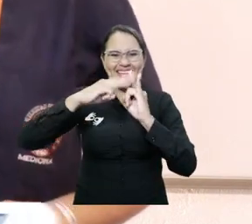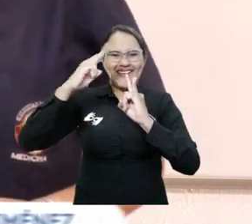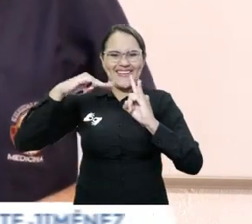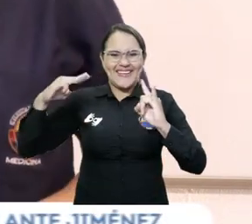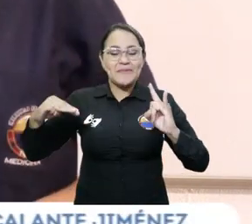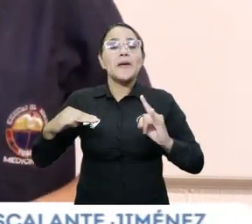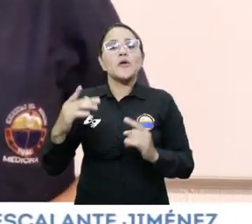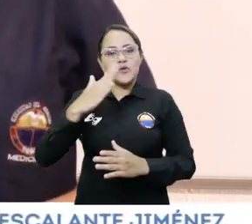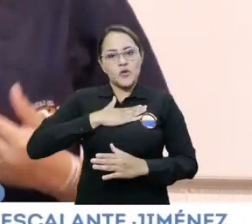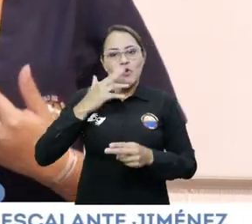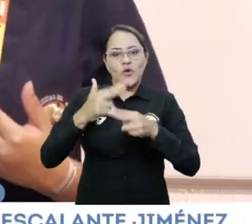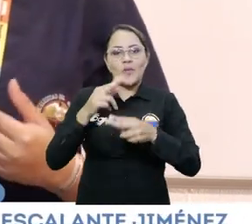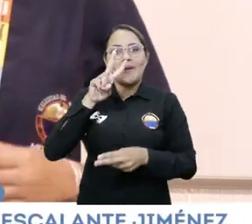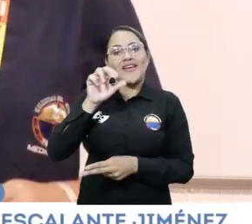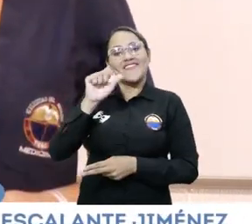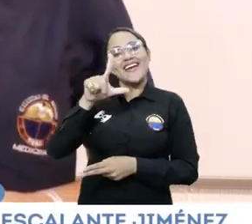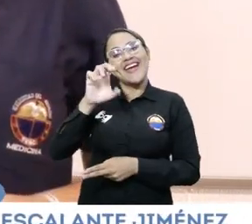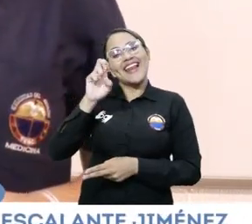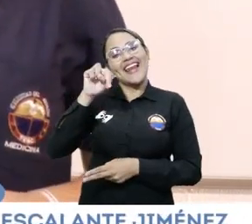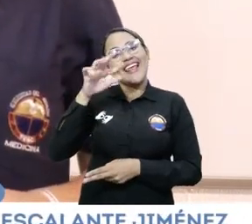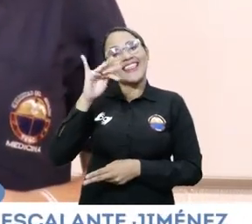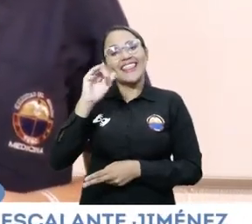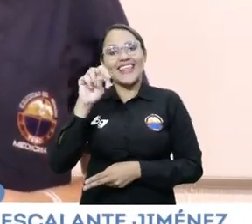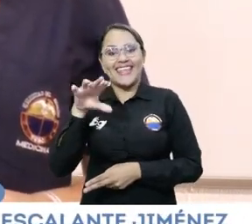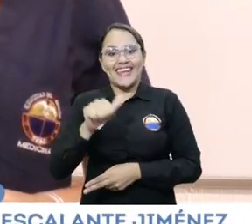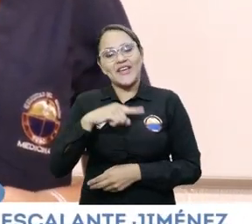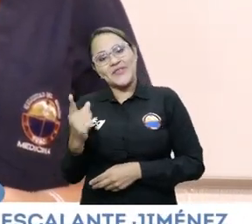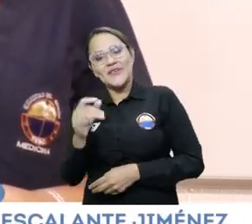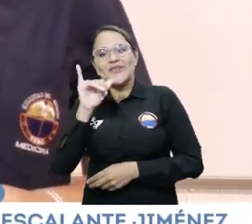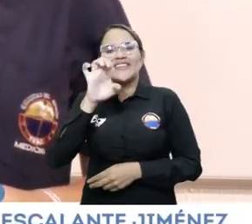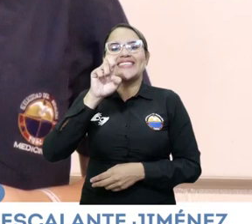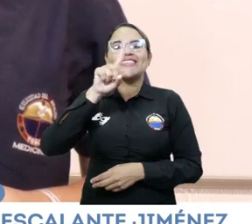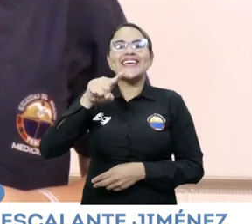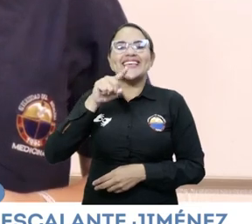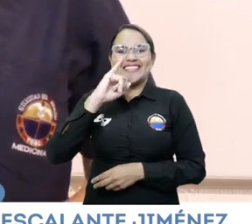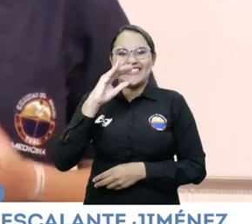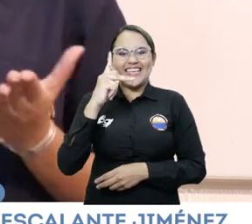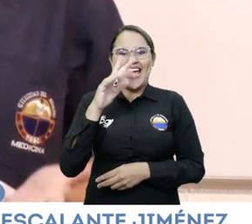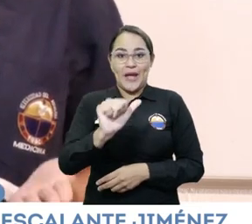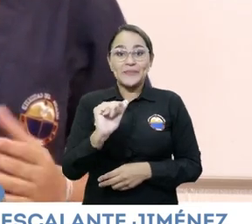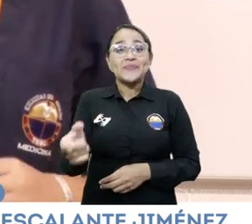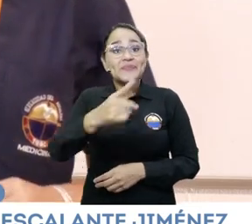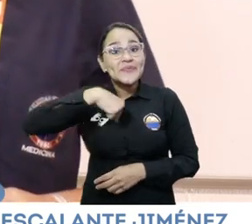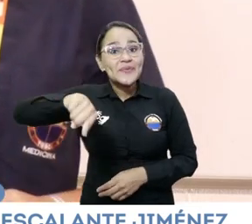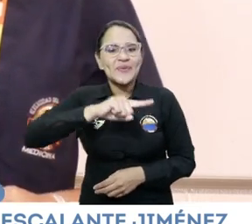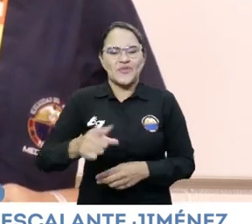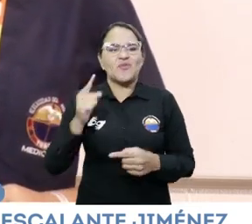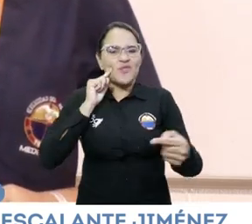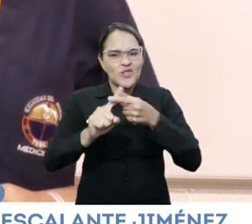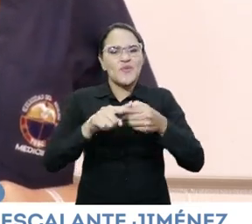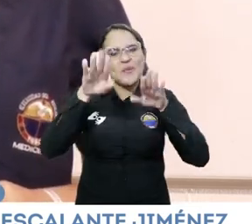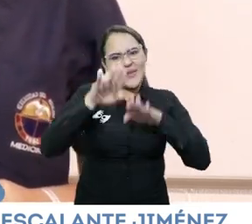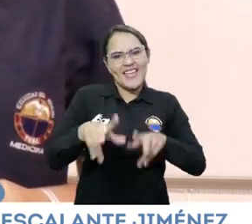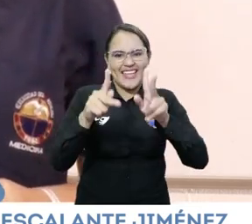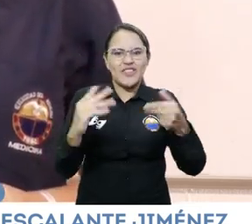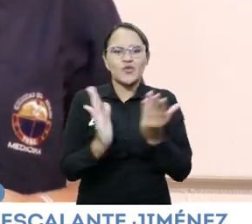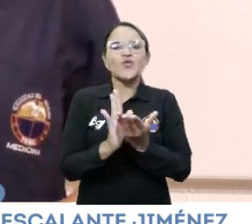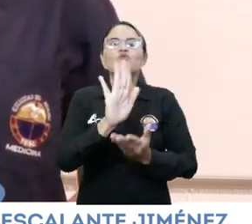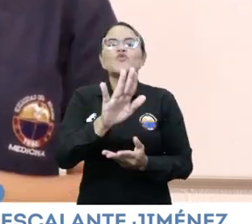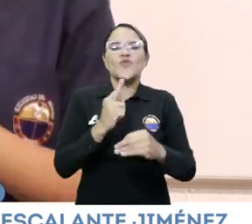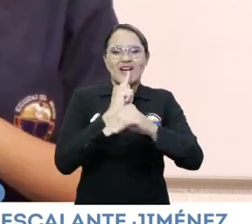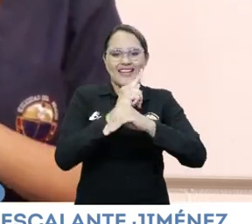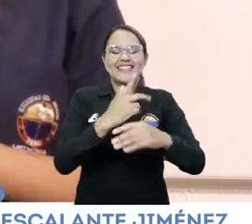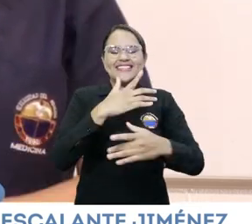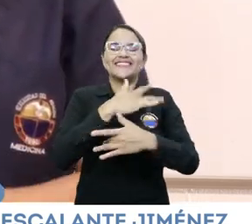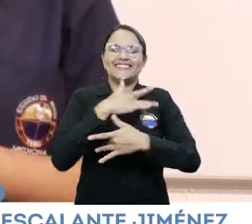Hola comunidad Unimagdalena, mi nombre es Valentina Escalante. Y mi nombre es Jessica Crespo. Juntas somos candidatas a la representación estudiantil